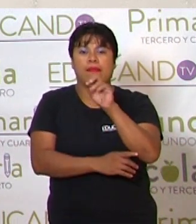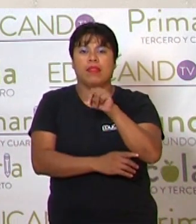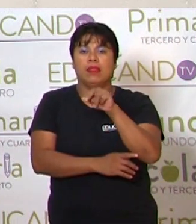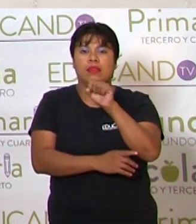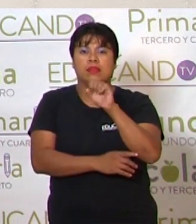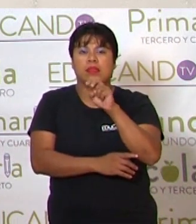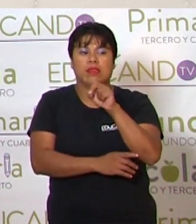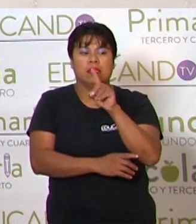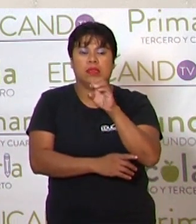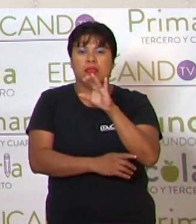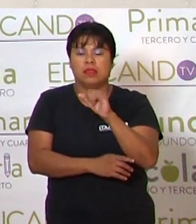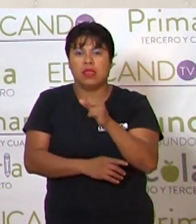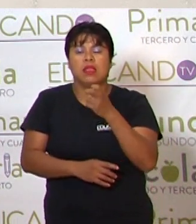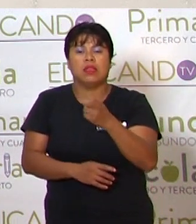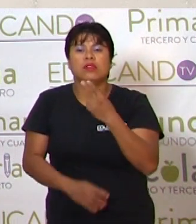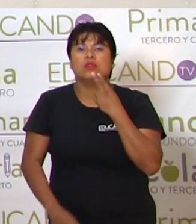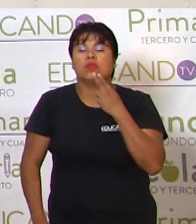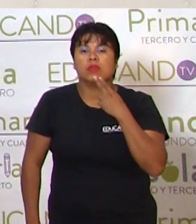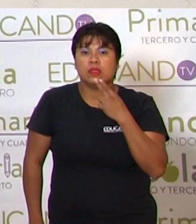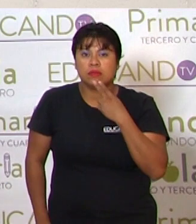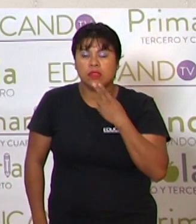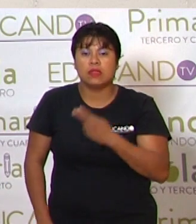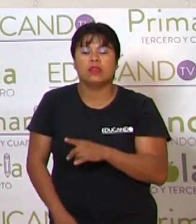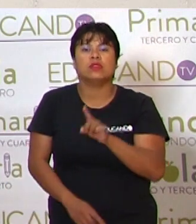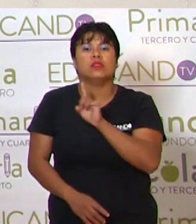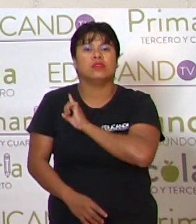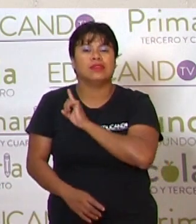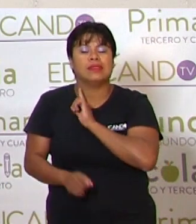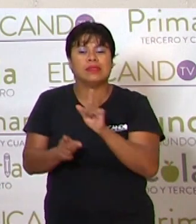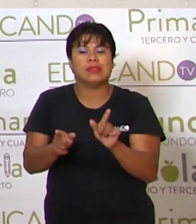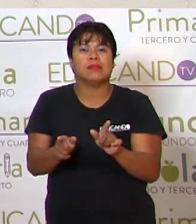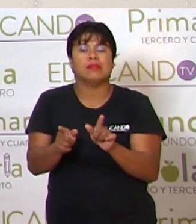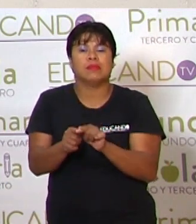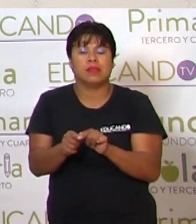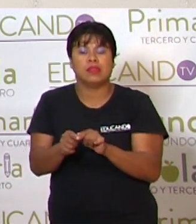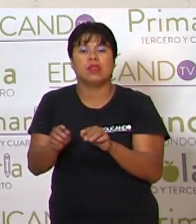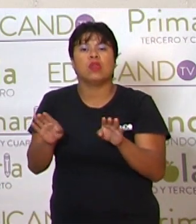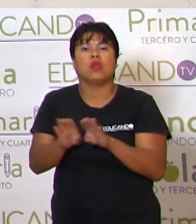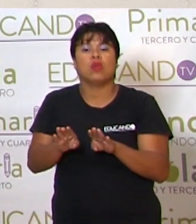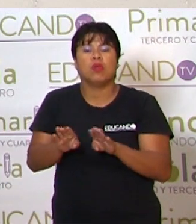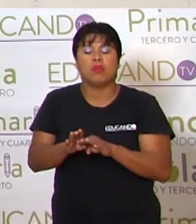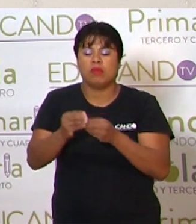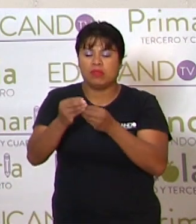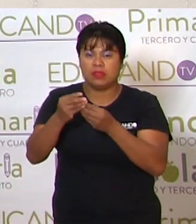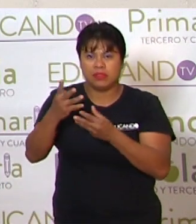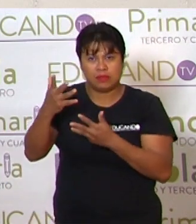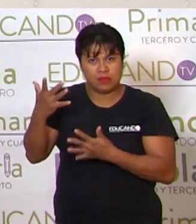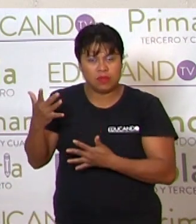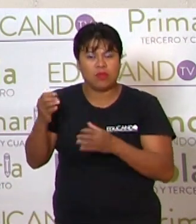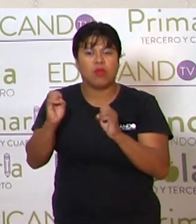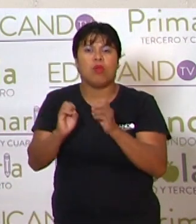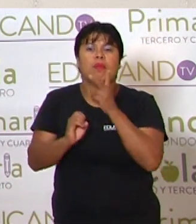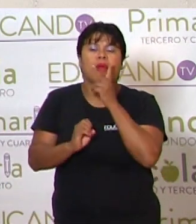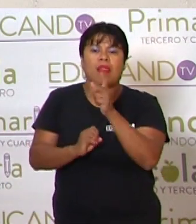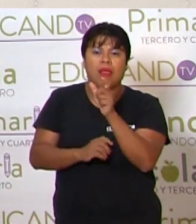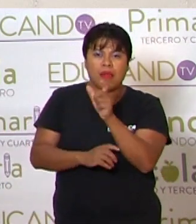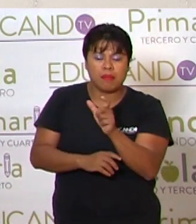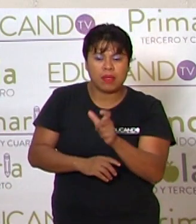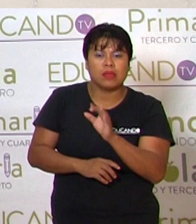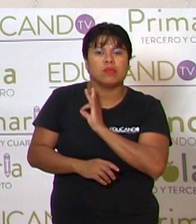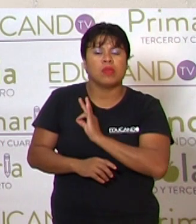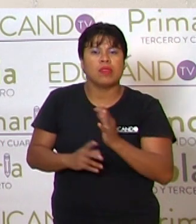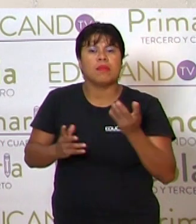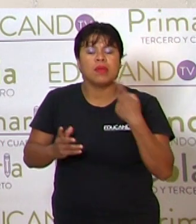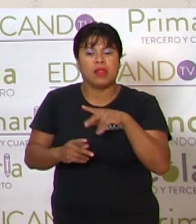trascendencia, ¿bien? Que está utilizándose simple y sencillamente como una descripción o una palabra que va